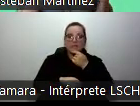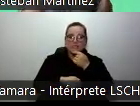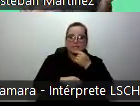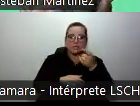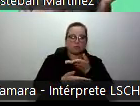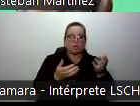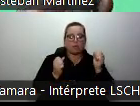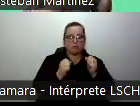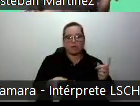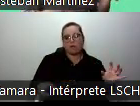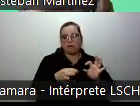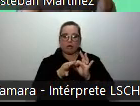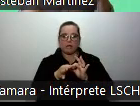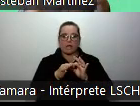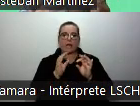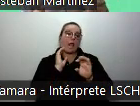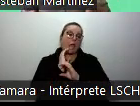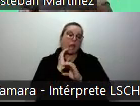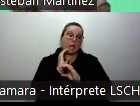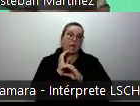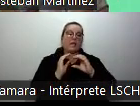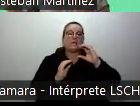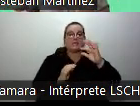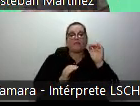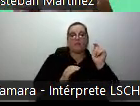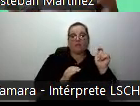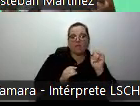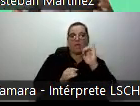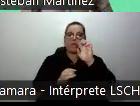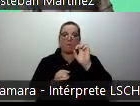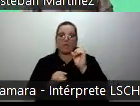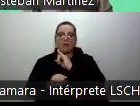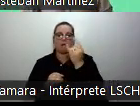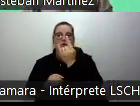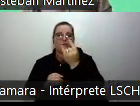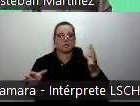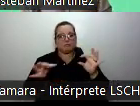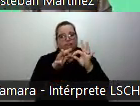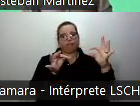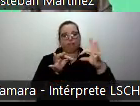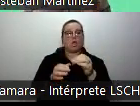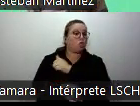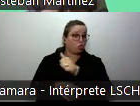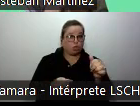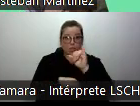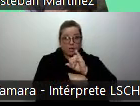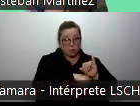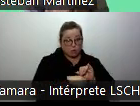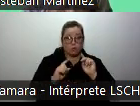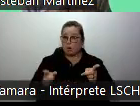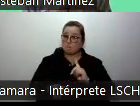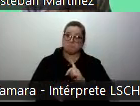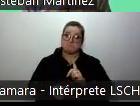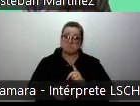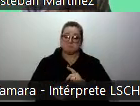de conectar carreras cft IP y de la universidad eso no ocurre en todas las instituciones Y por último mi